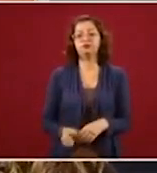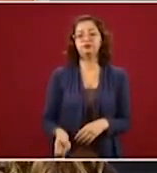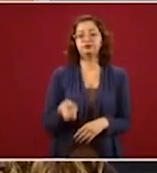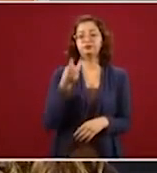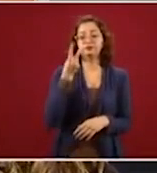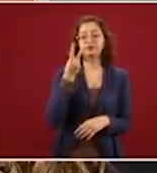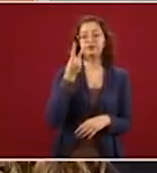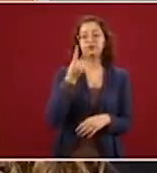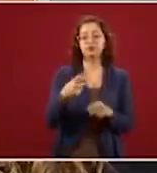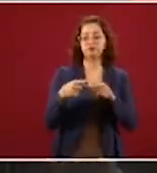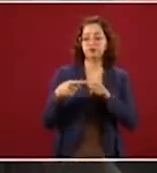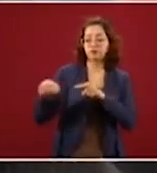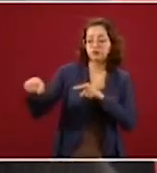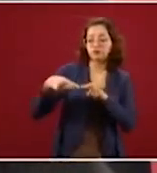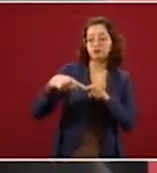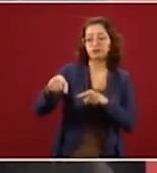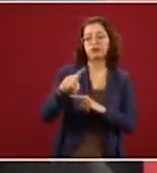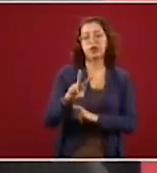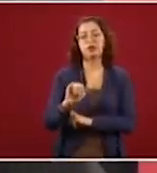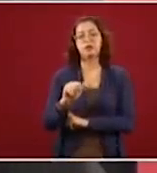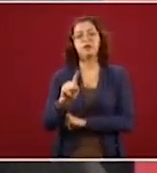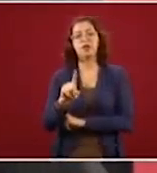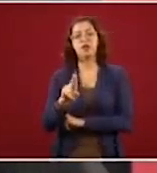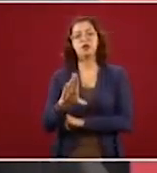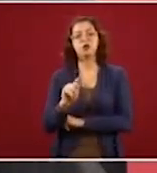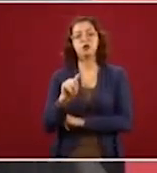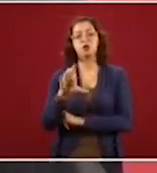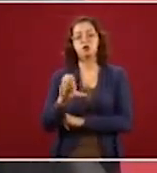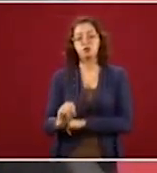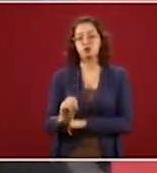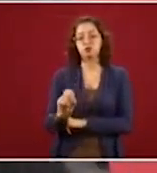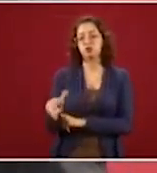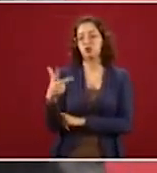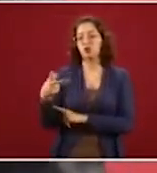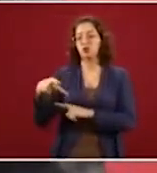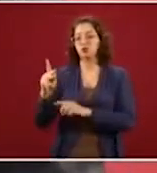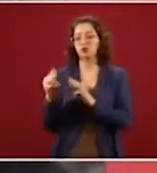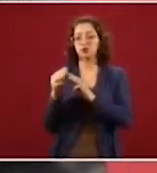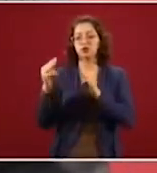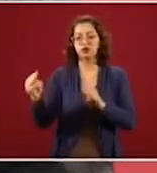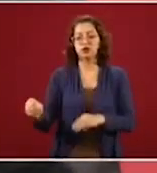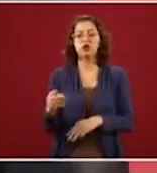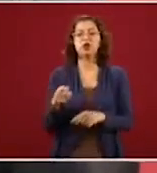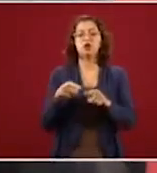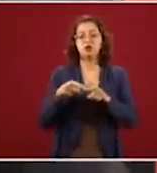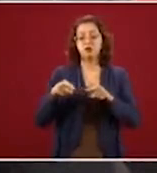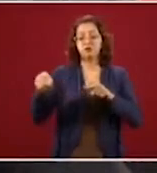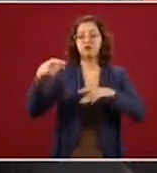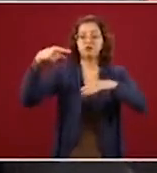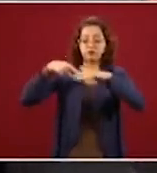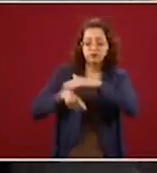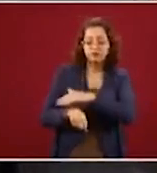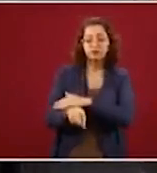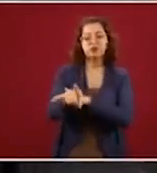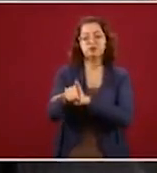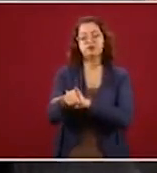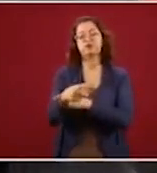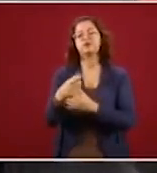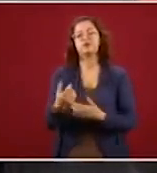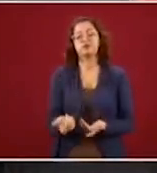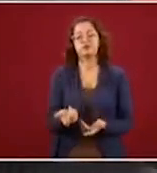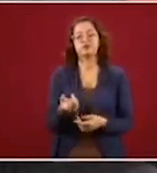de ocho kilómetros aproximadamente cada uno y un tramo de 5.3 kilómetros de túneles túnel que está